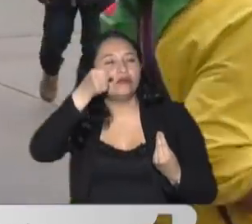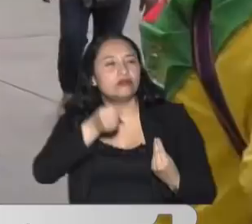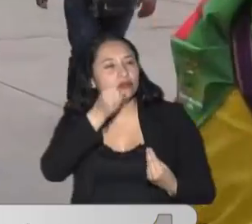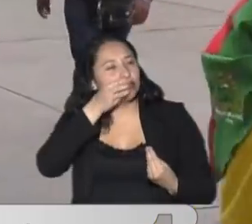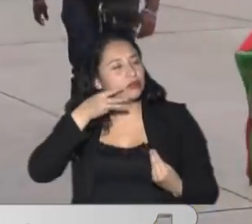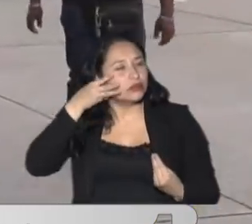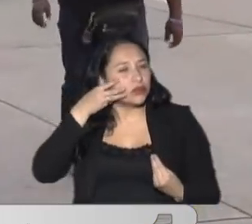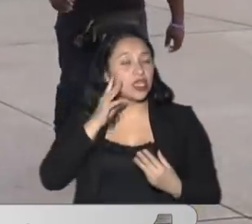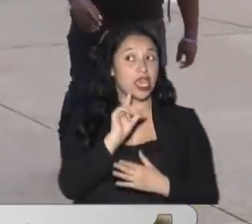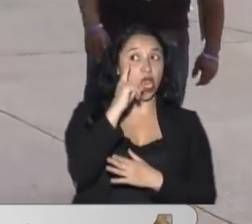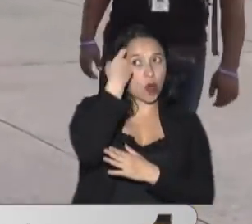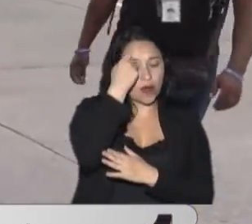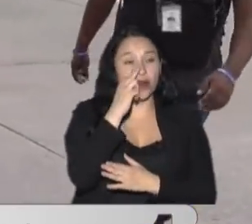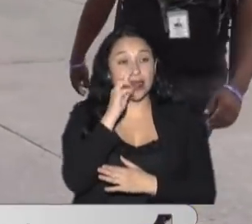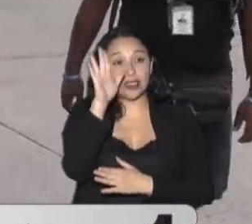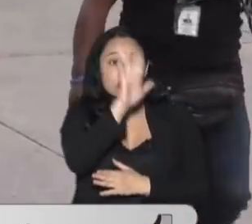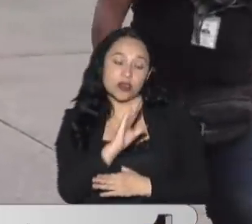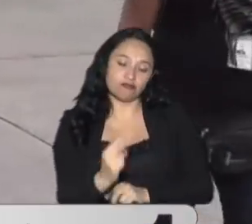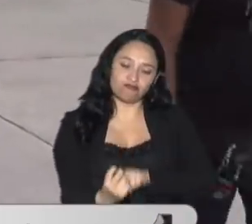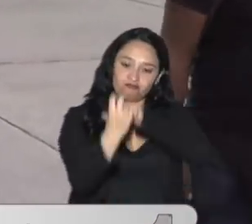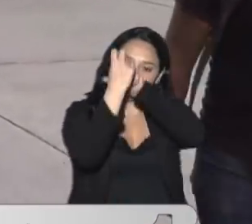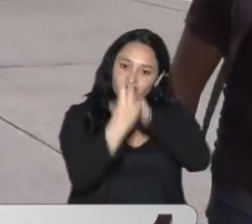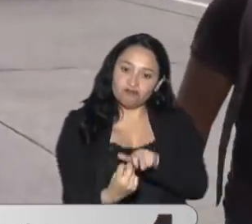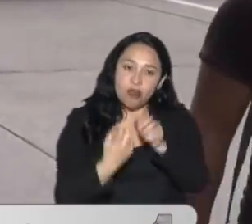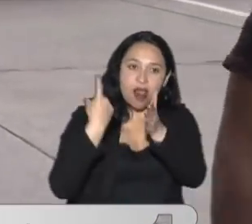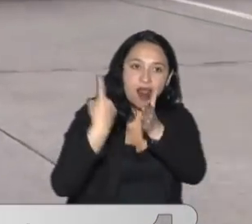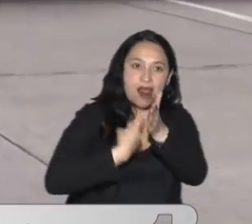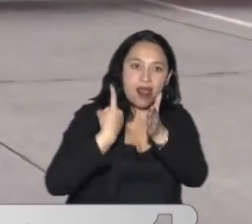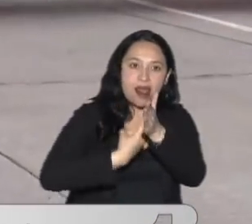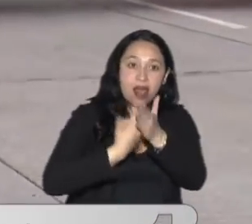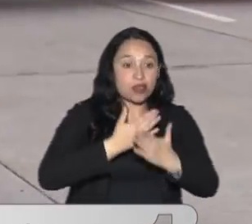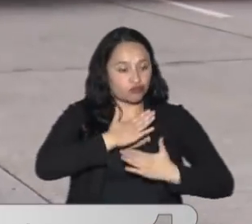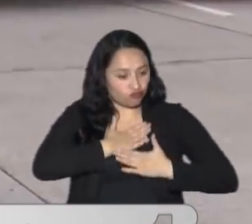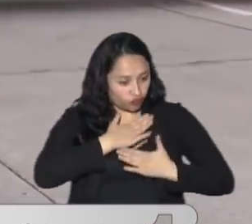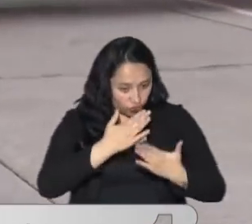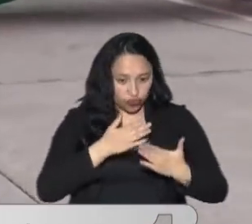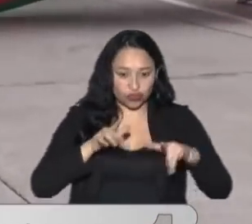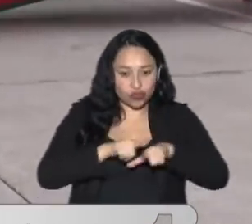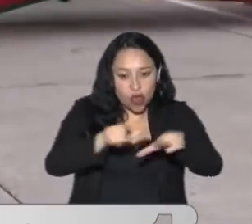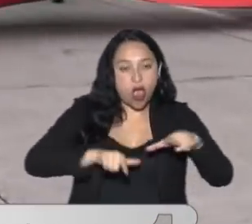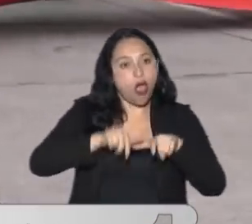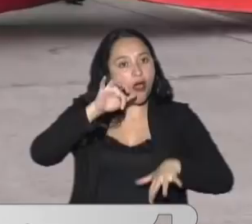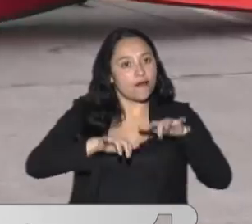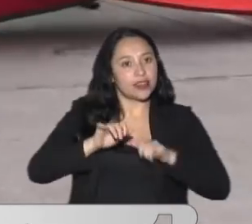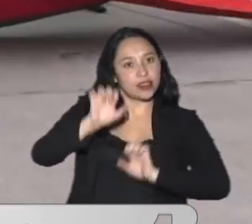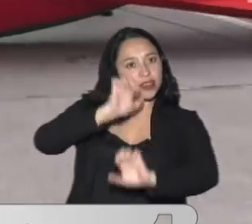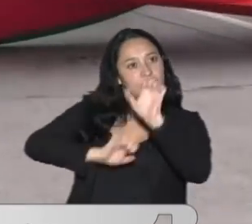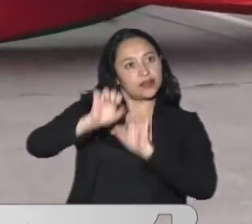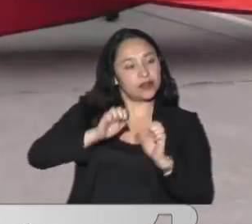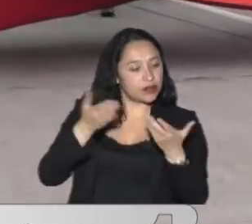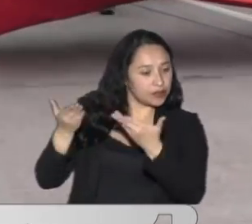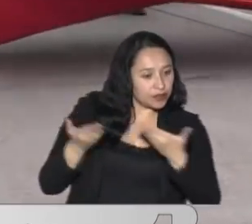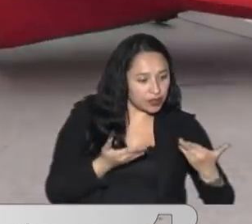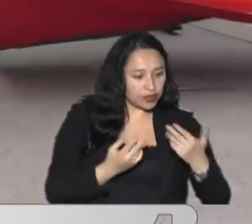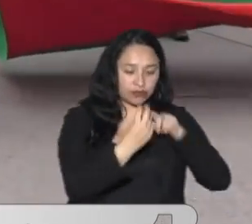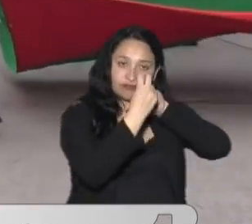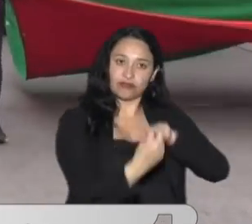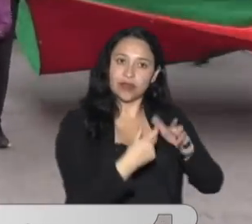que se sienten a dialogar. Él ha ofrecido las oficinas de la Defensoría para que en ese lugar exista ese